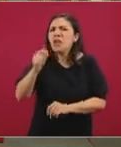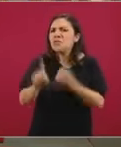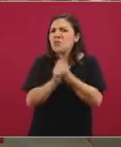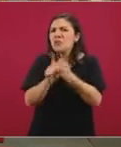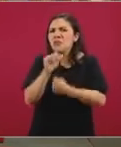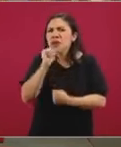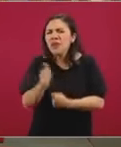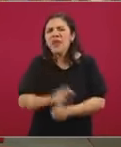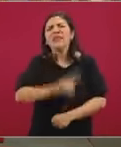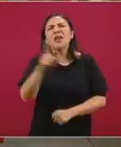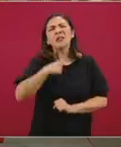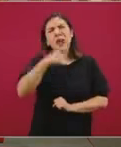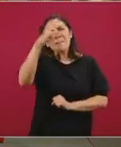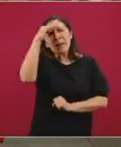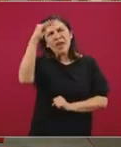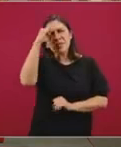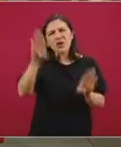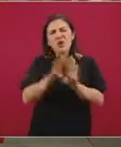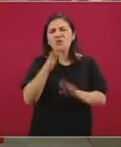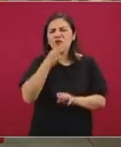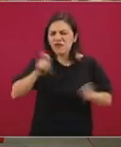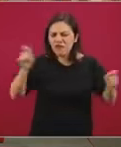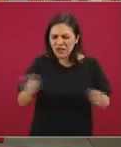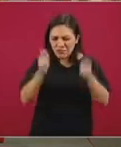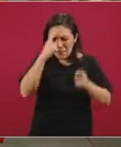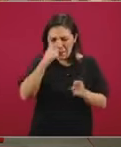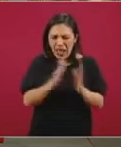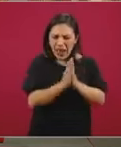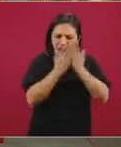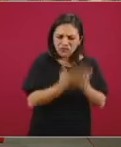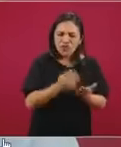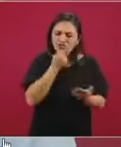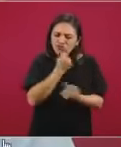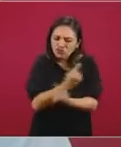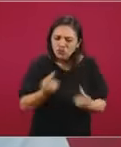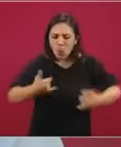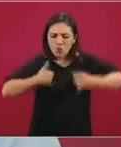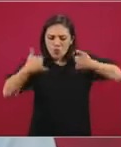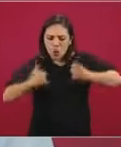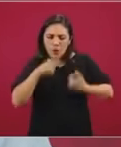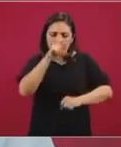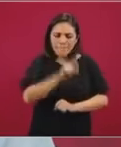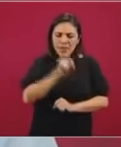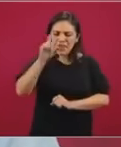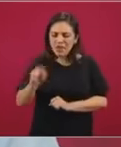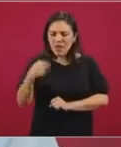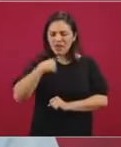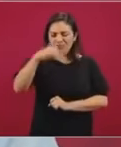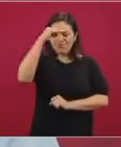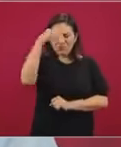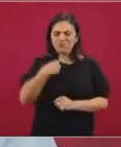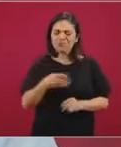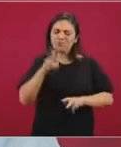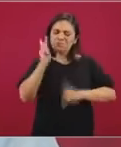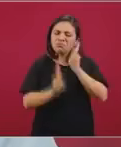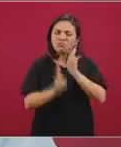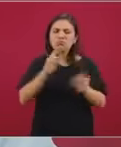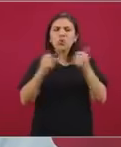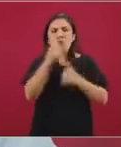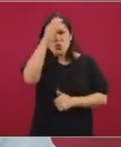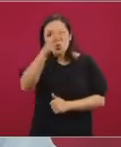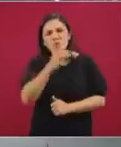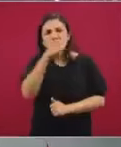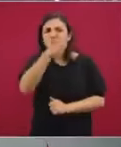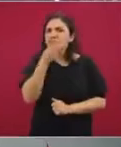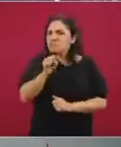Entonces, ya pensando como Festival de Literatura Infantil y Juvenil 2020, nos sentamos con Coahuila, que de inmediato